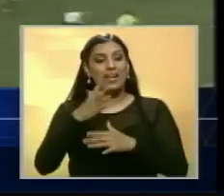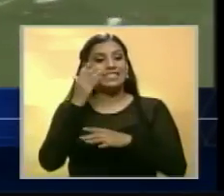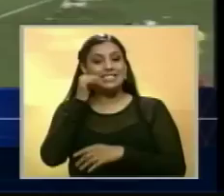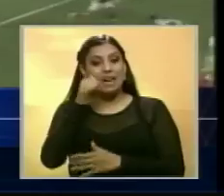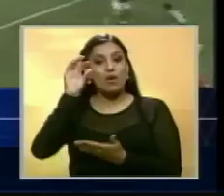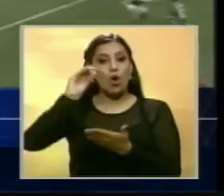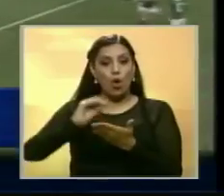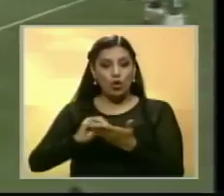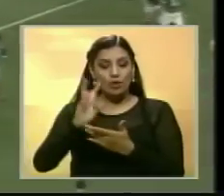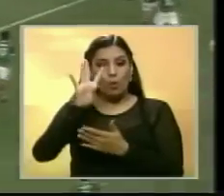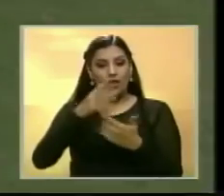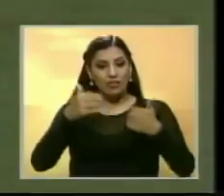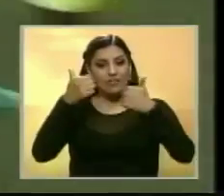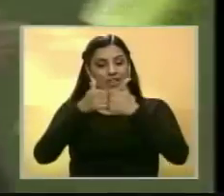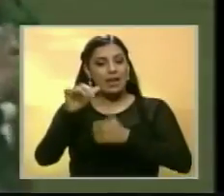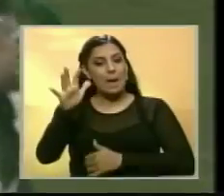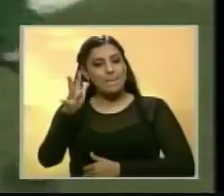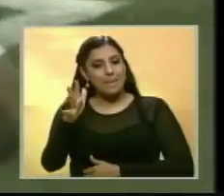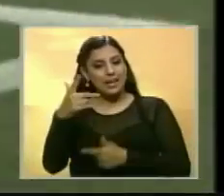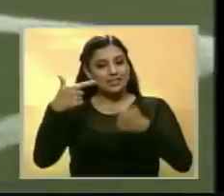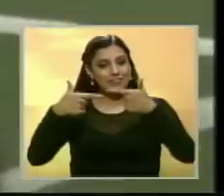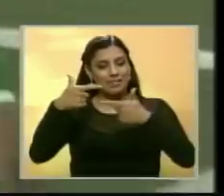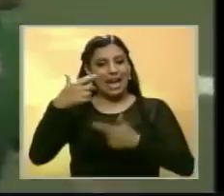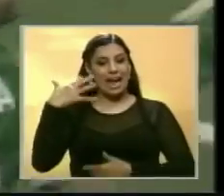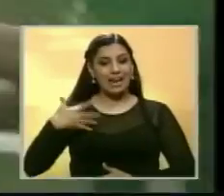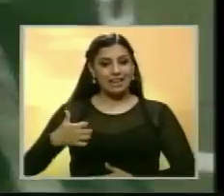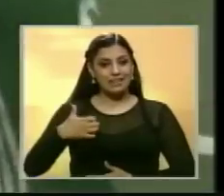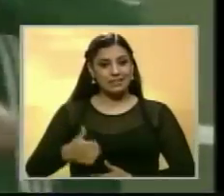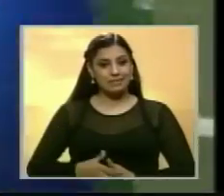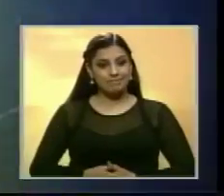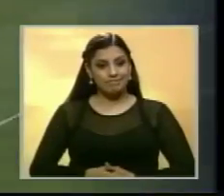los cuartos de final, probablemente ante Argentina.